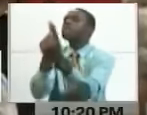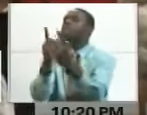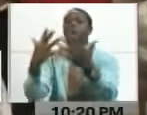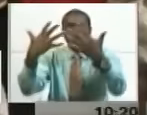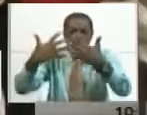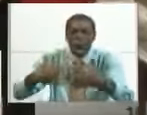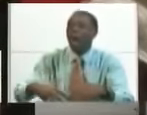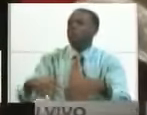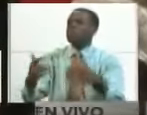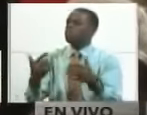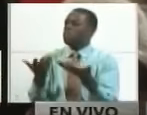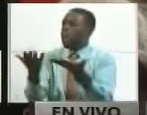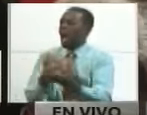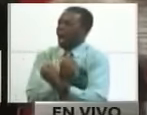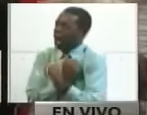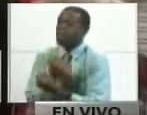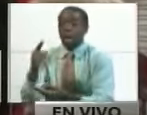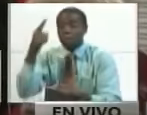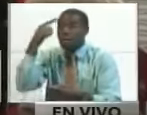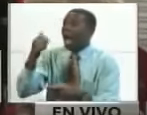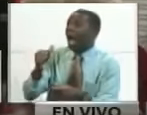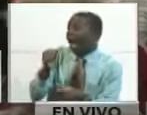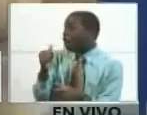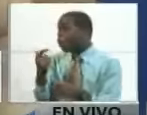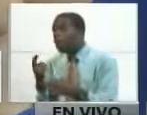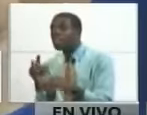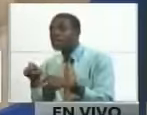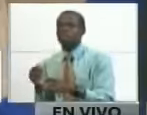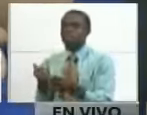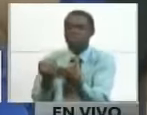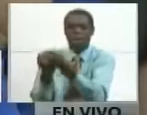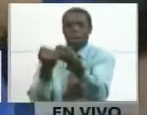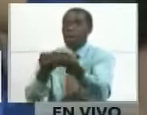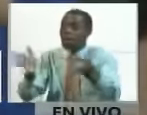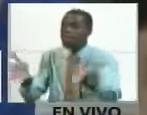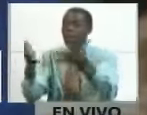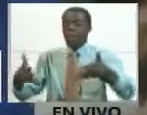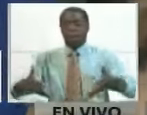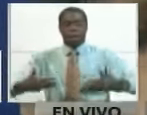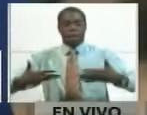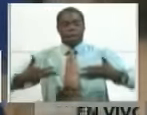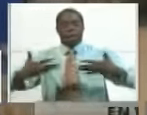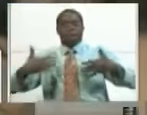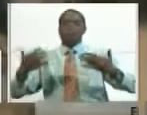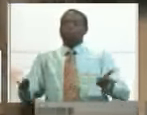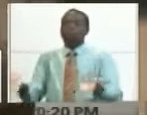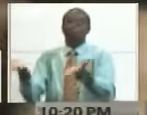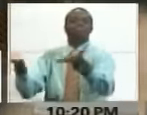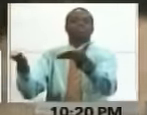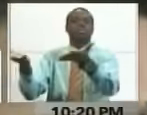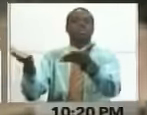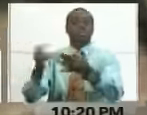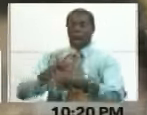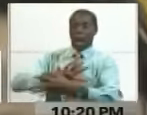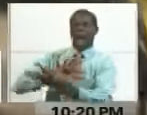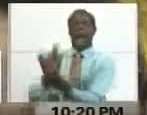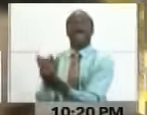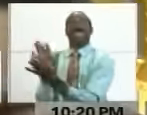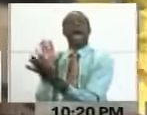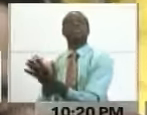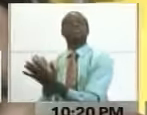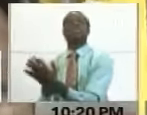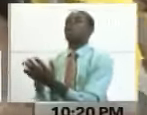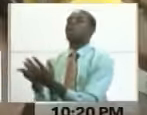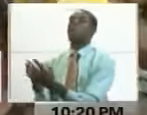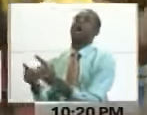amor, llevar ideología, llevar motivación al pueblo. Que nadie desnaturalice los CLAP. Y